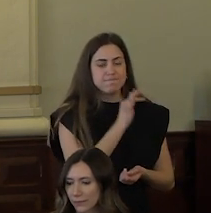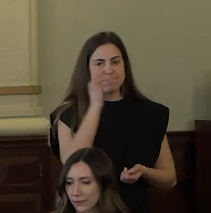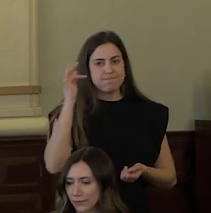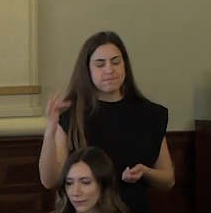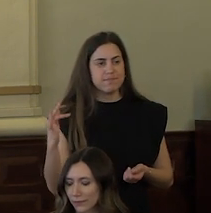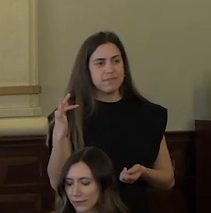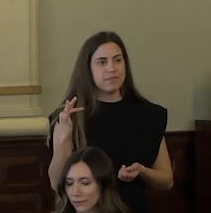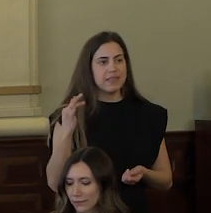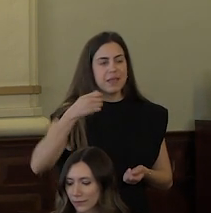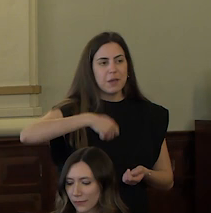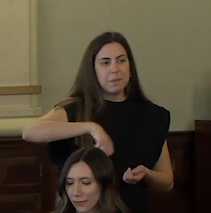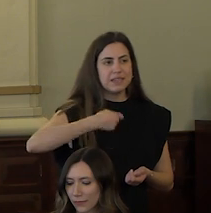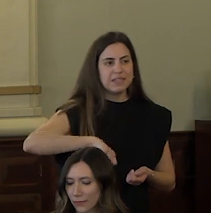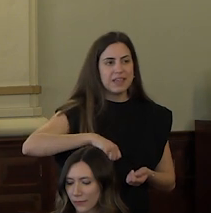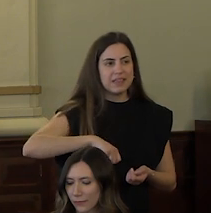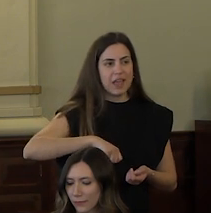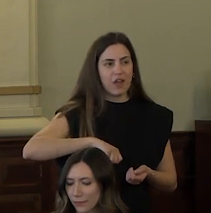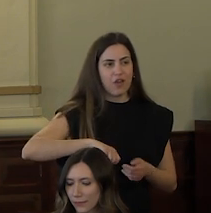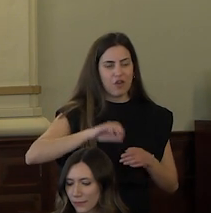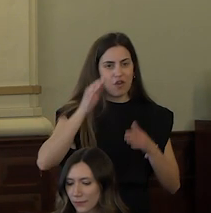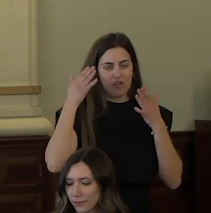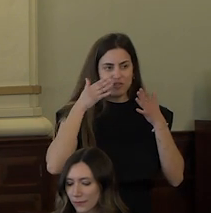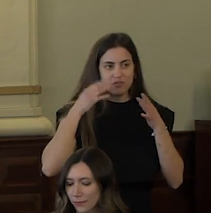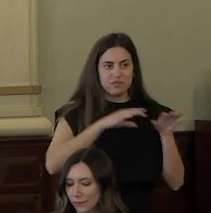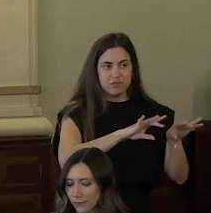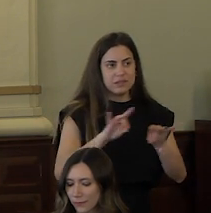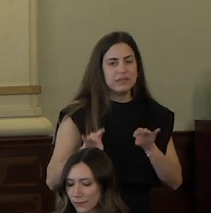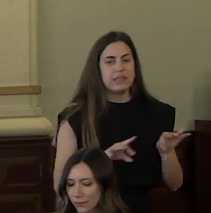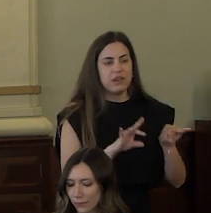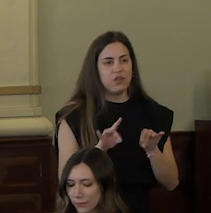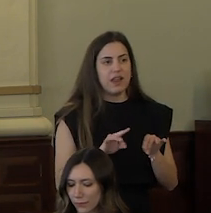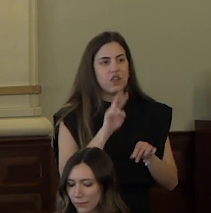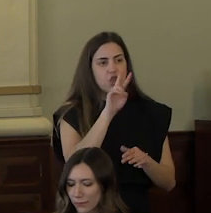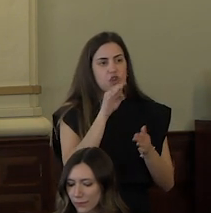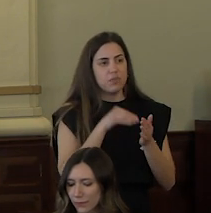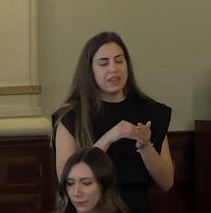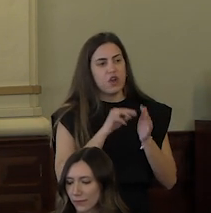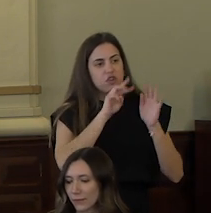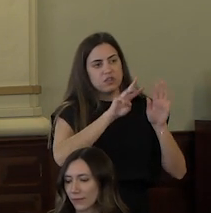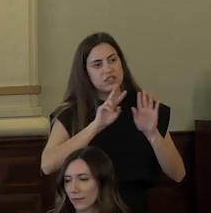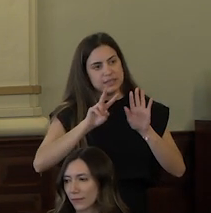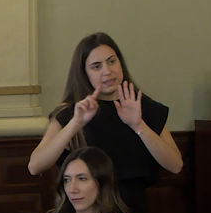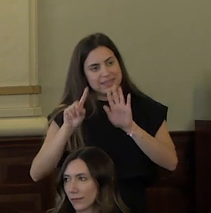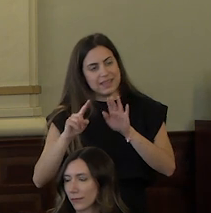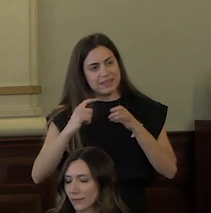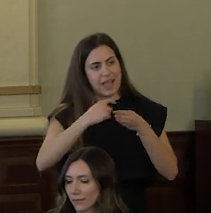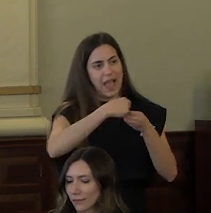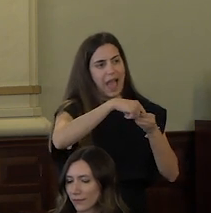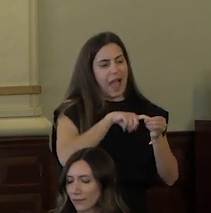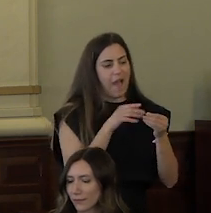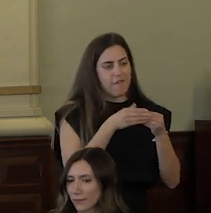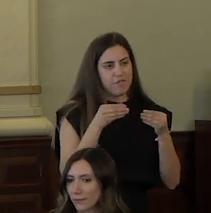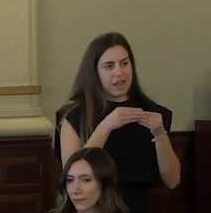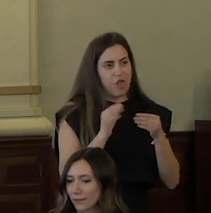presidente del Consejo Territorial. Él representa a todos los afiliados, a esos 2.866 afiliados de Castilla-La